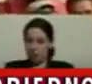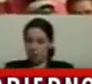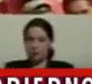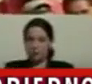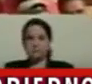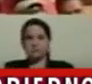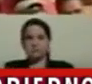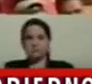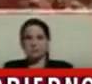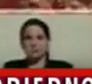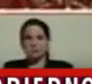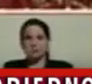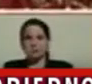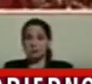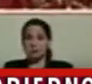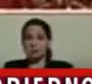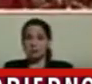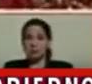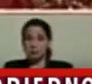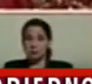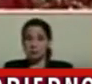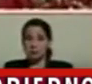Antes del amanecer,